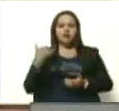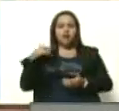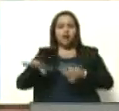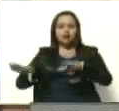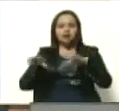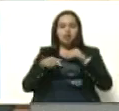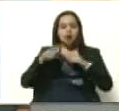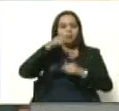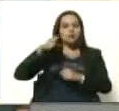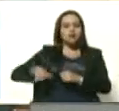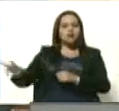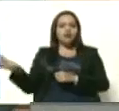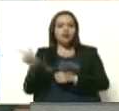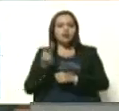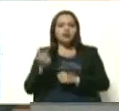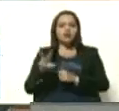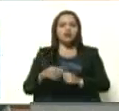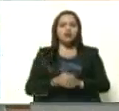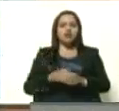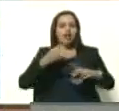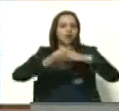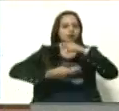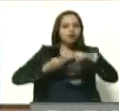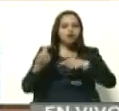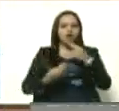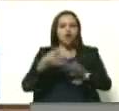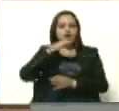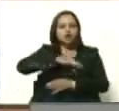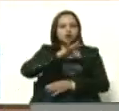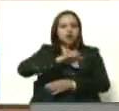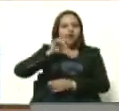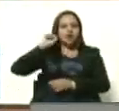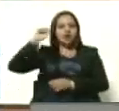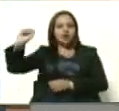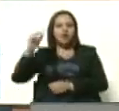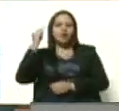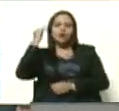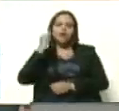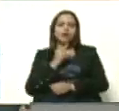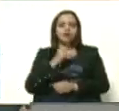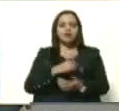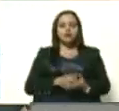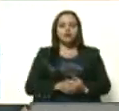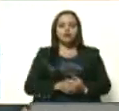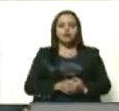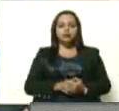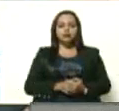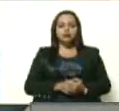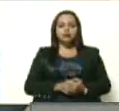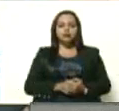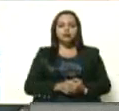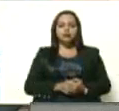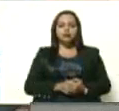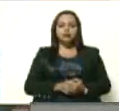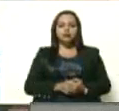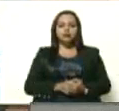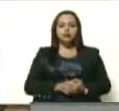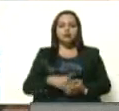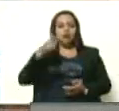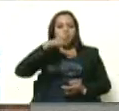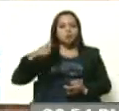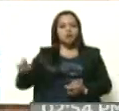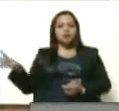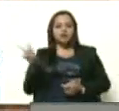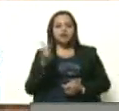pueblo de Venezuela, revolucionario, socialista, bolivariano, del pueblo